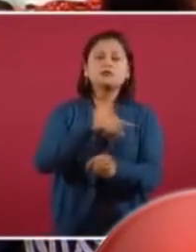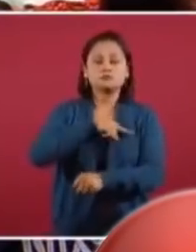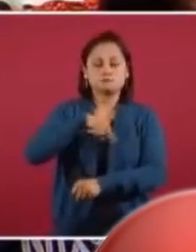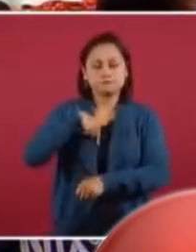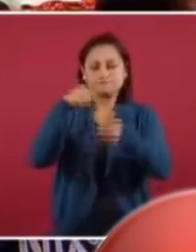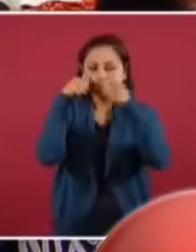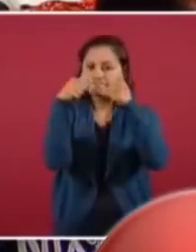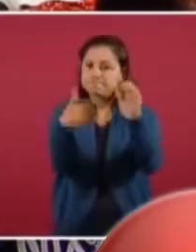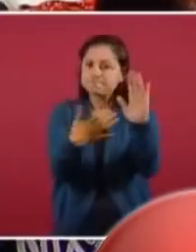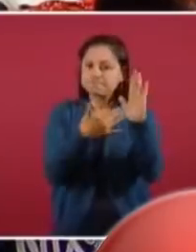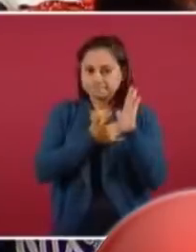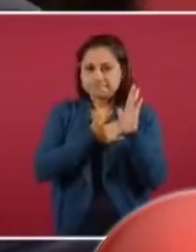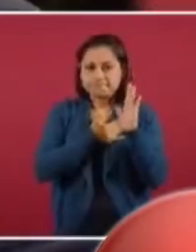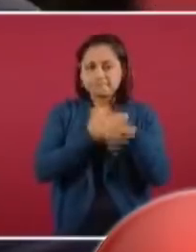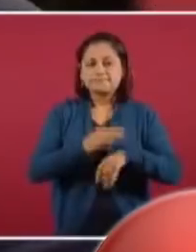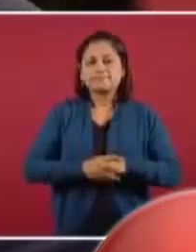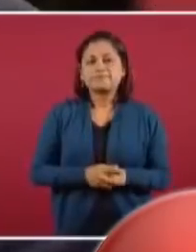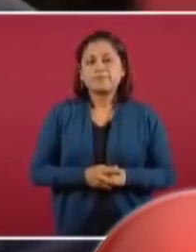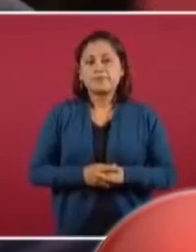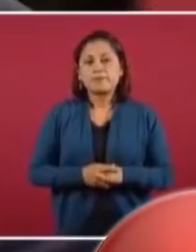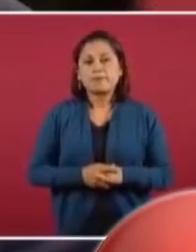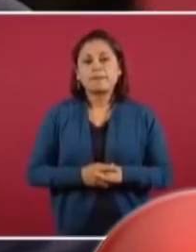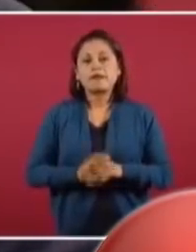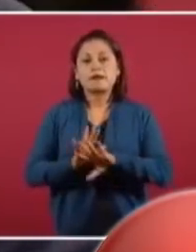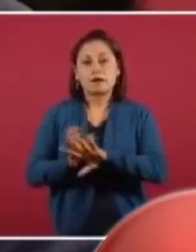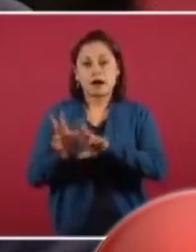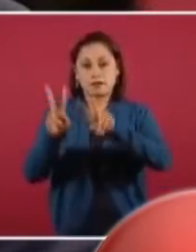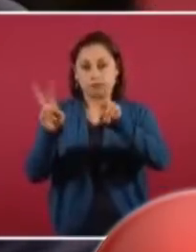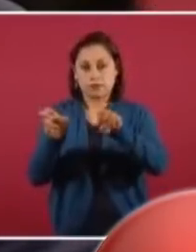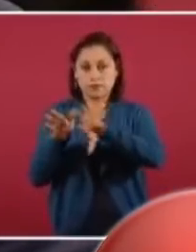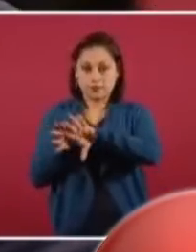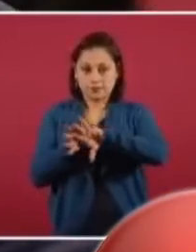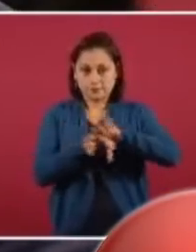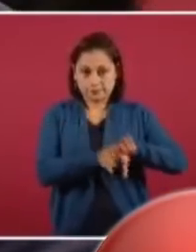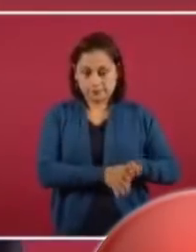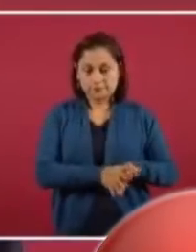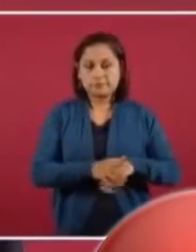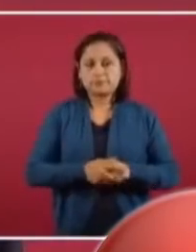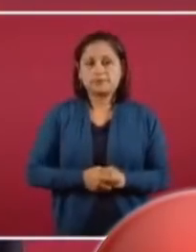Luego de tratar este tema de